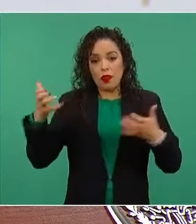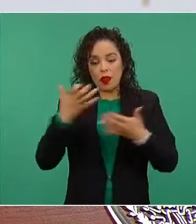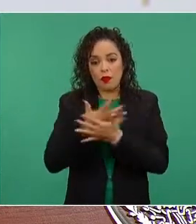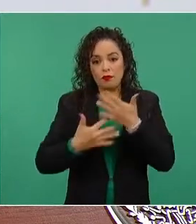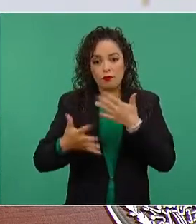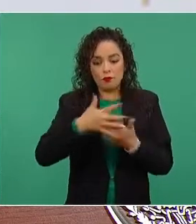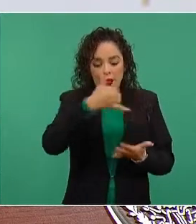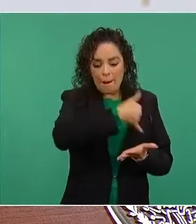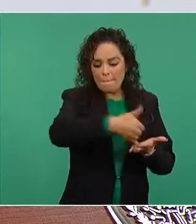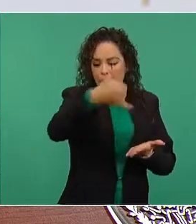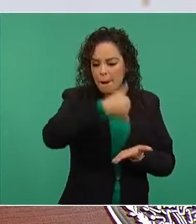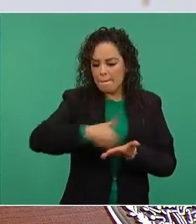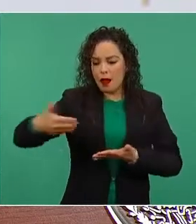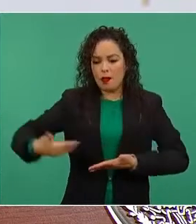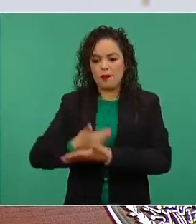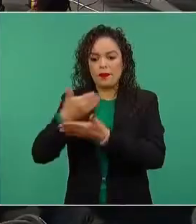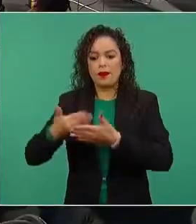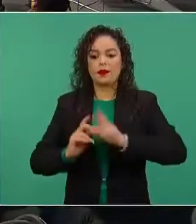Y lo tercero